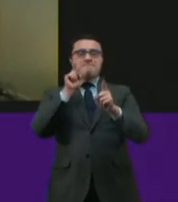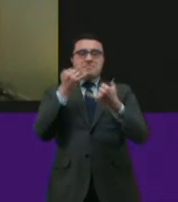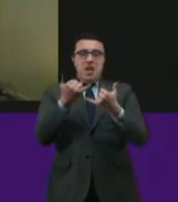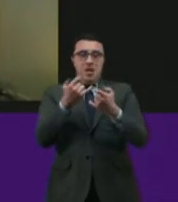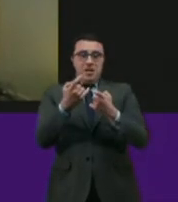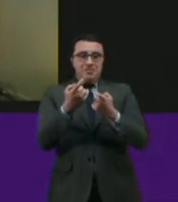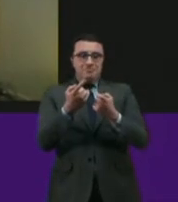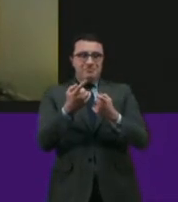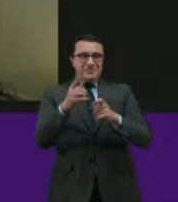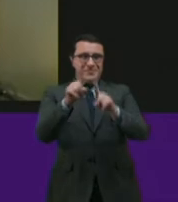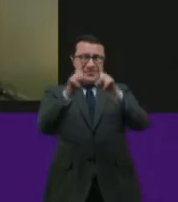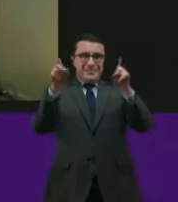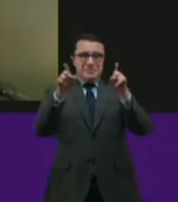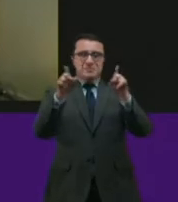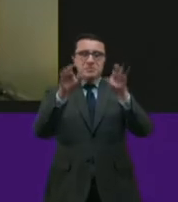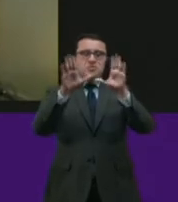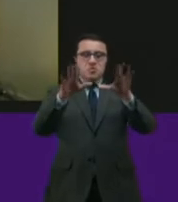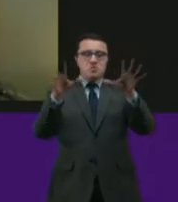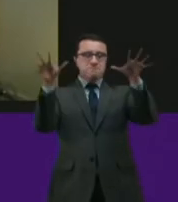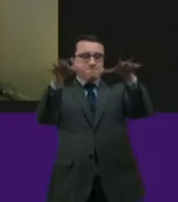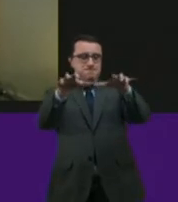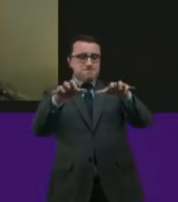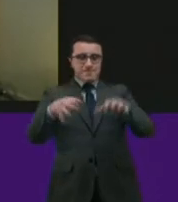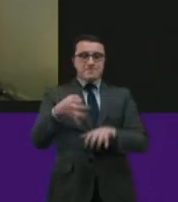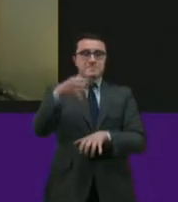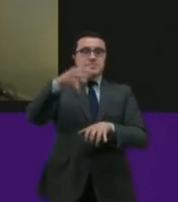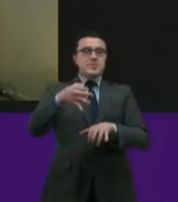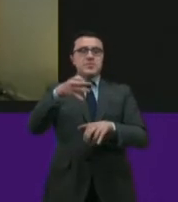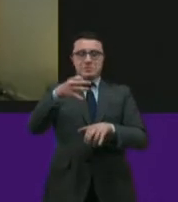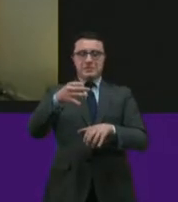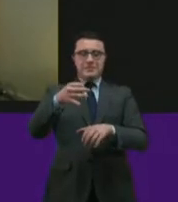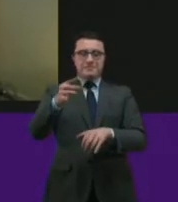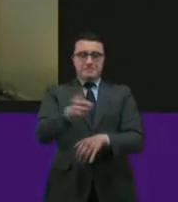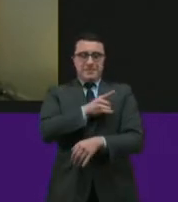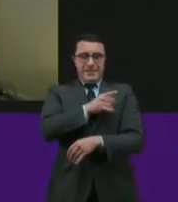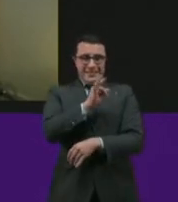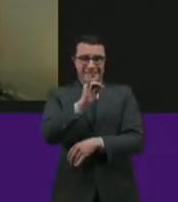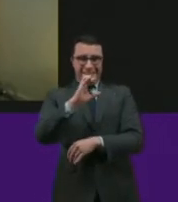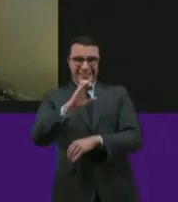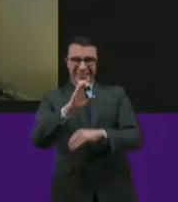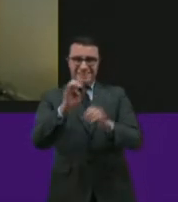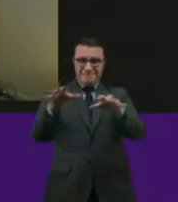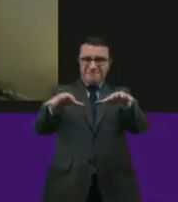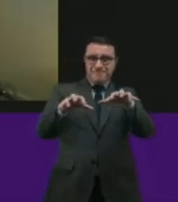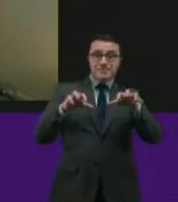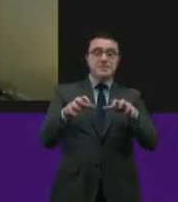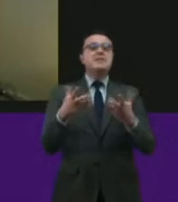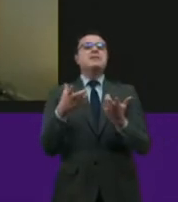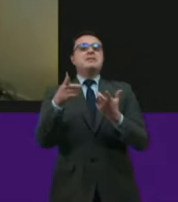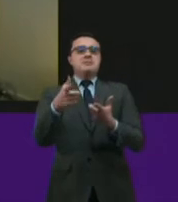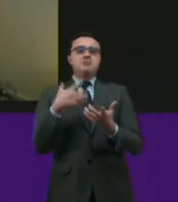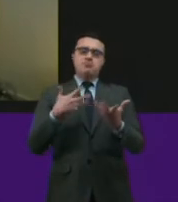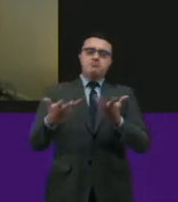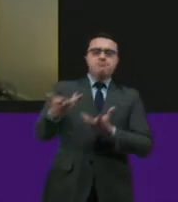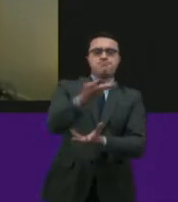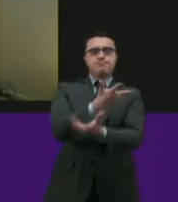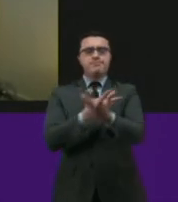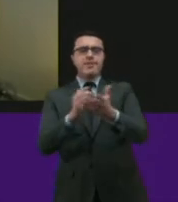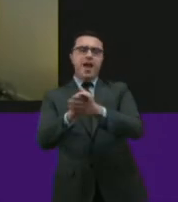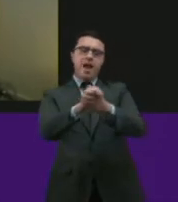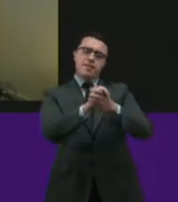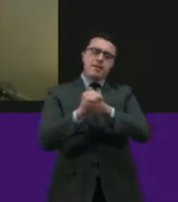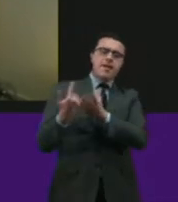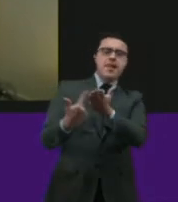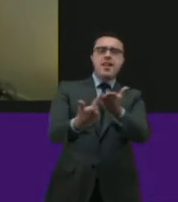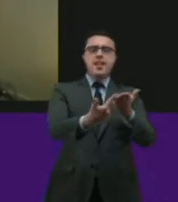de Inspiratic. La dinámica se las voy a dar yo para que todos estén tranquilos, es una conversación entre amigos, así